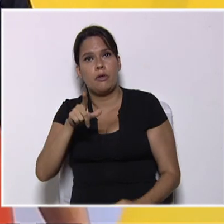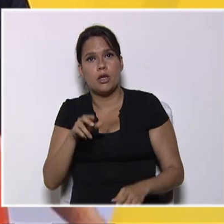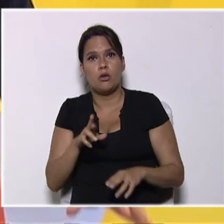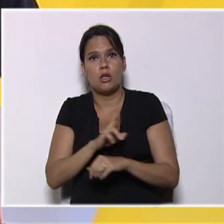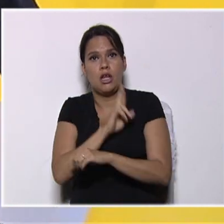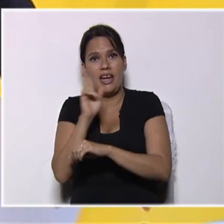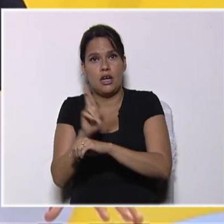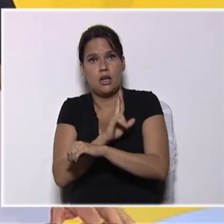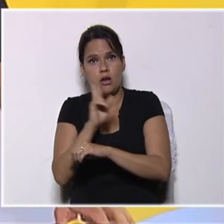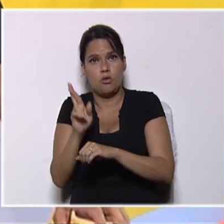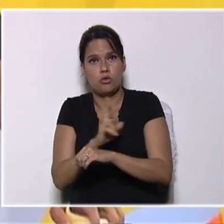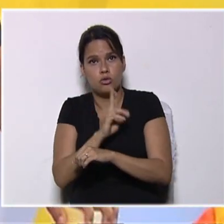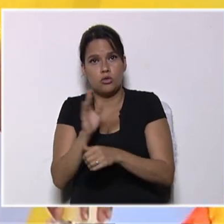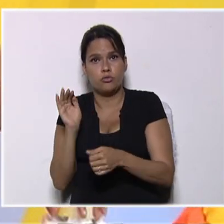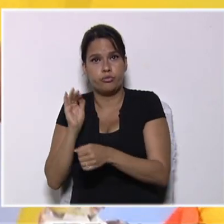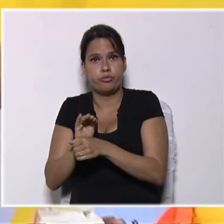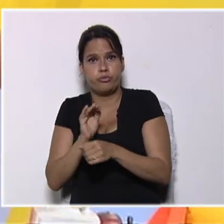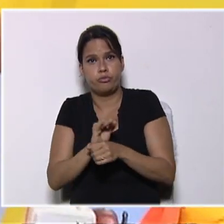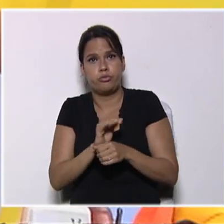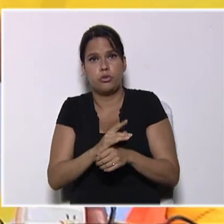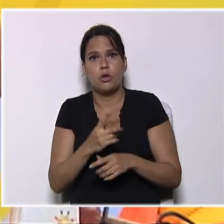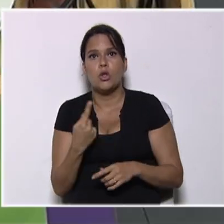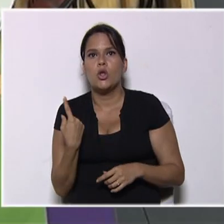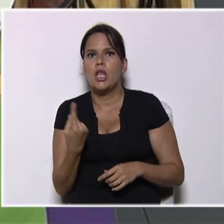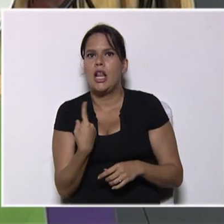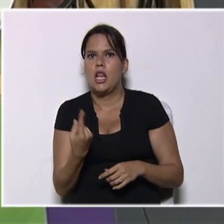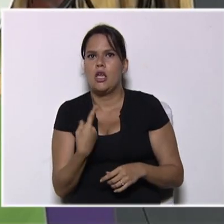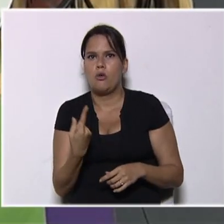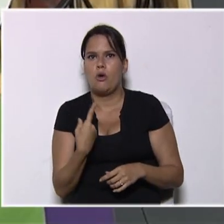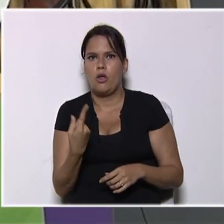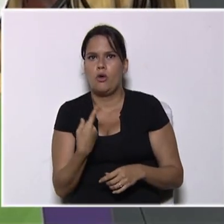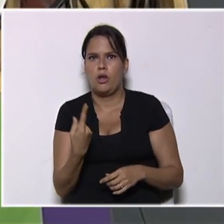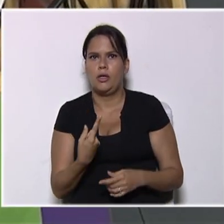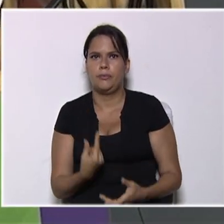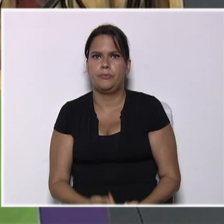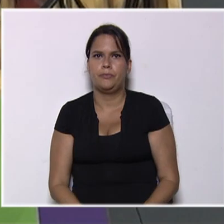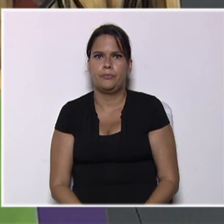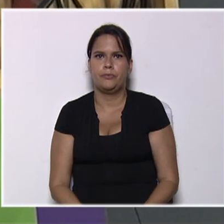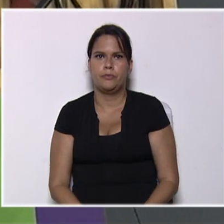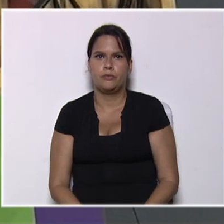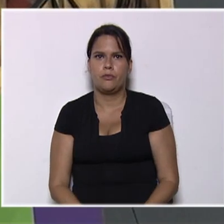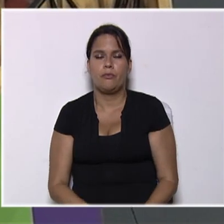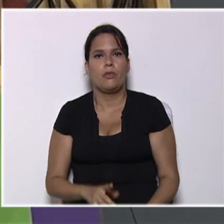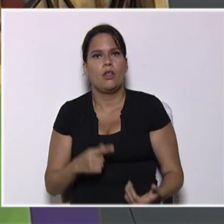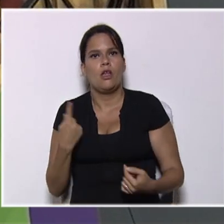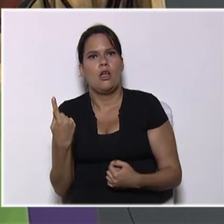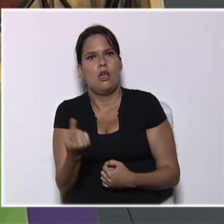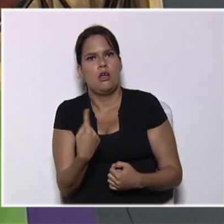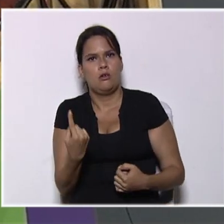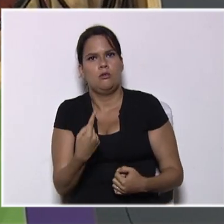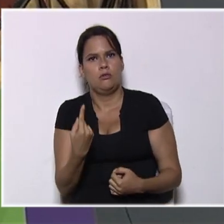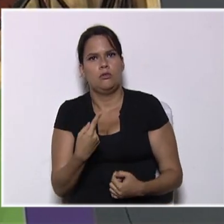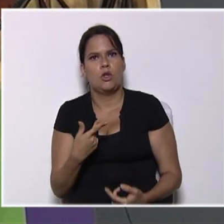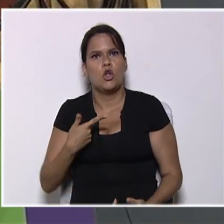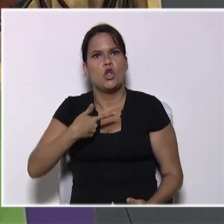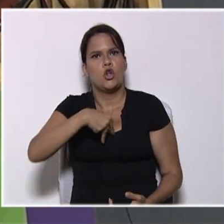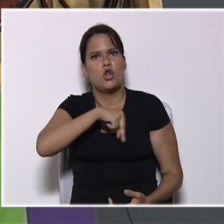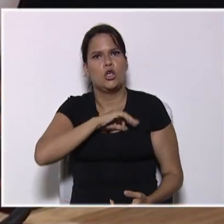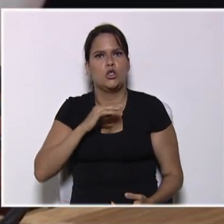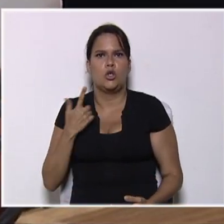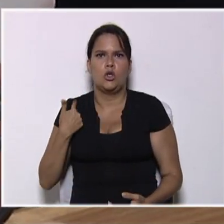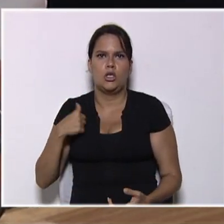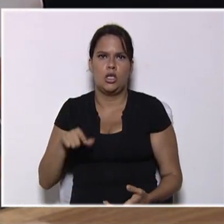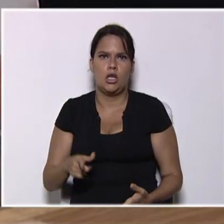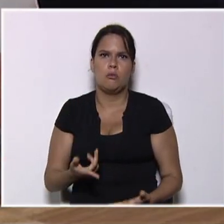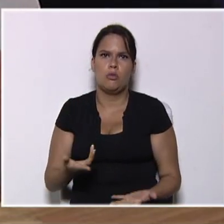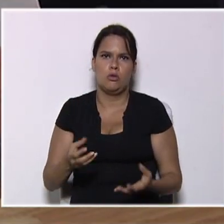recuperación y mantenimiento de, en este caso, una licuadora y un esmeril de mano. Que en el caso de la licuadora, nosotros tenemos